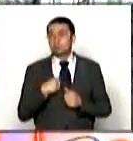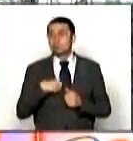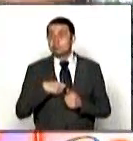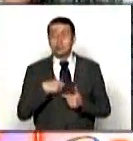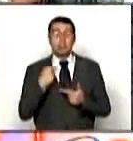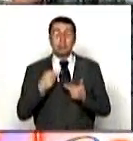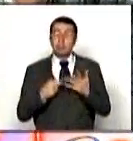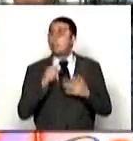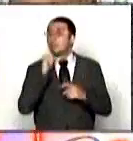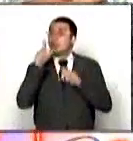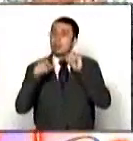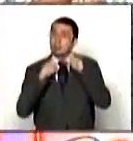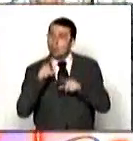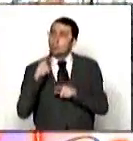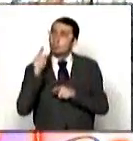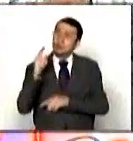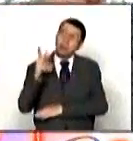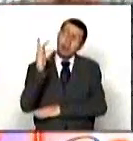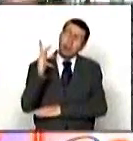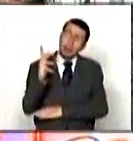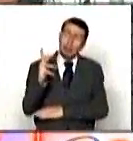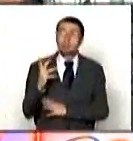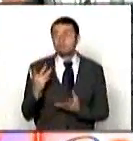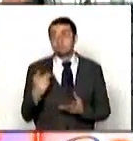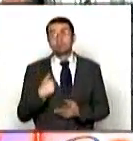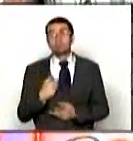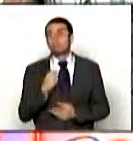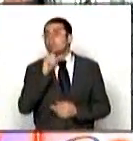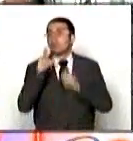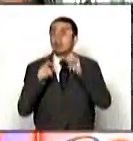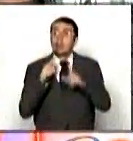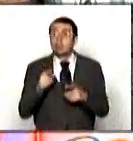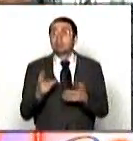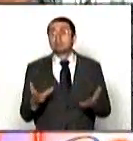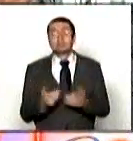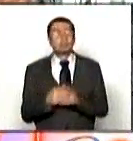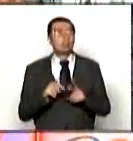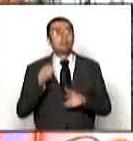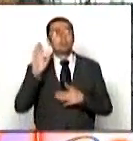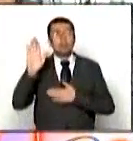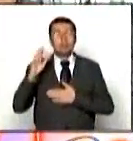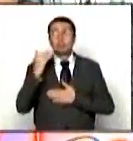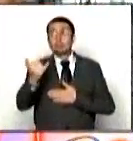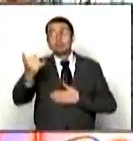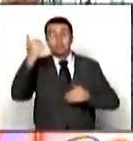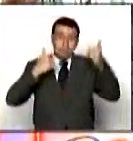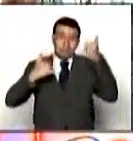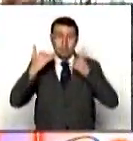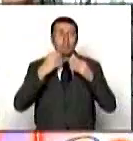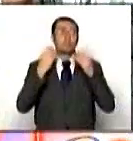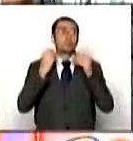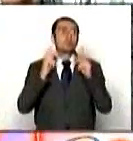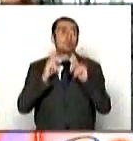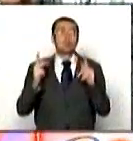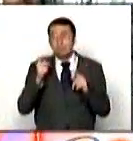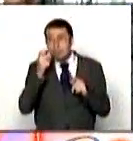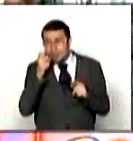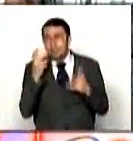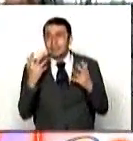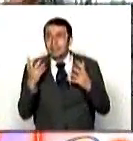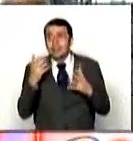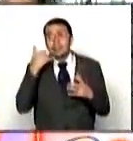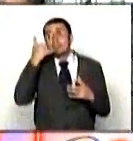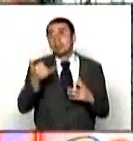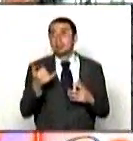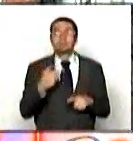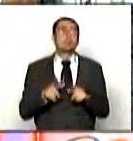preguntas derivadas de lo que usted ha estado hablando. Y como prometimos que llamar a la gente, y seguramente muchas personas están pendientes de hacerlo,